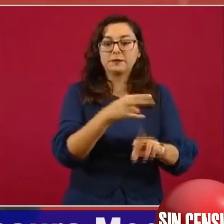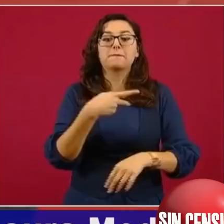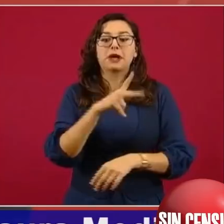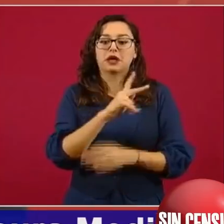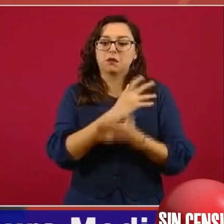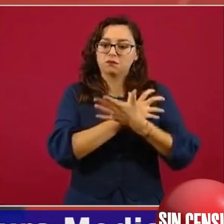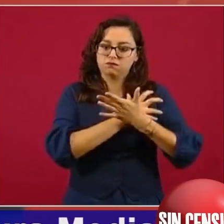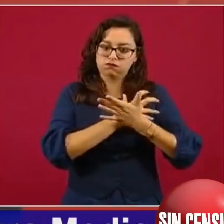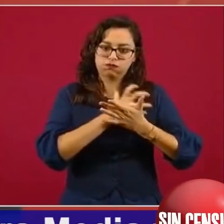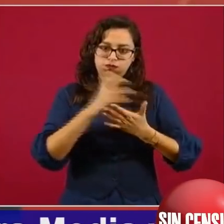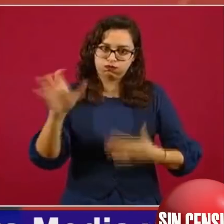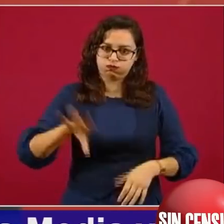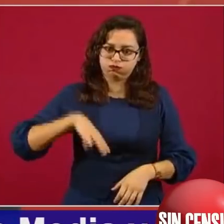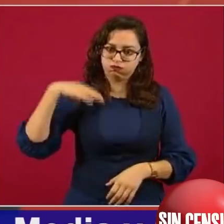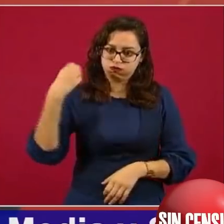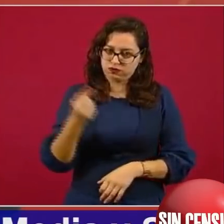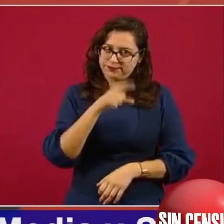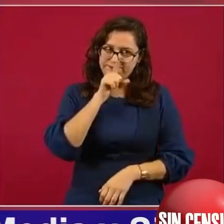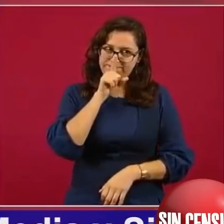exagerar.